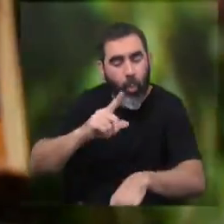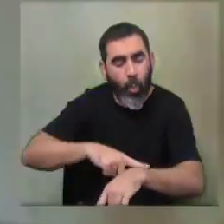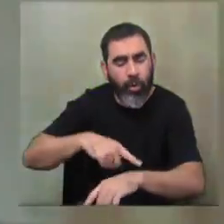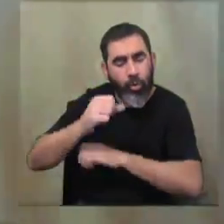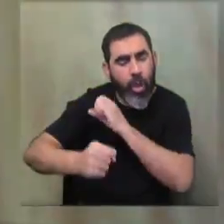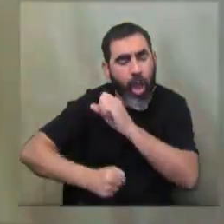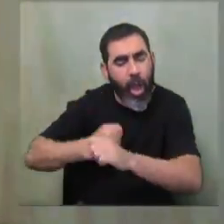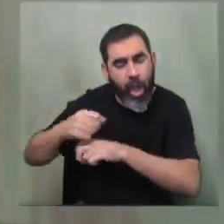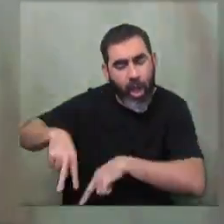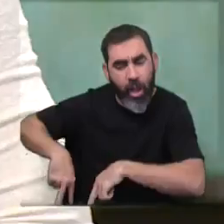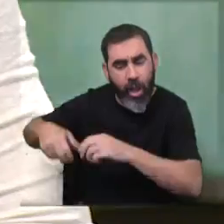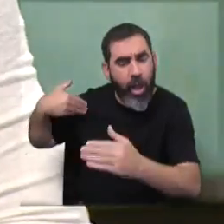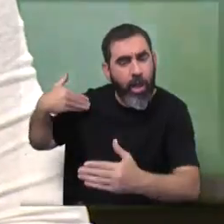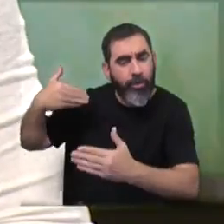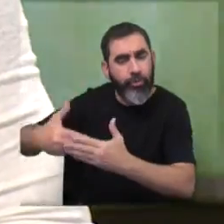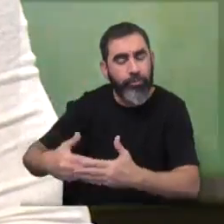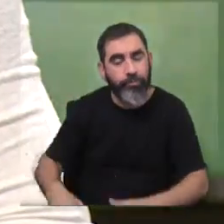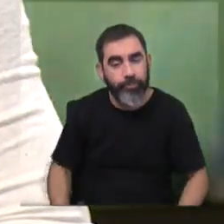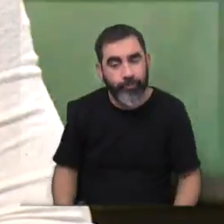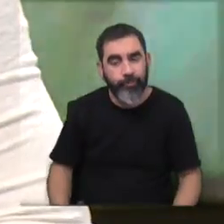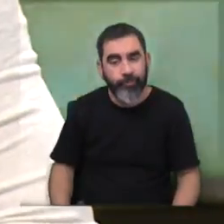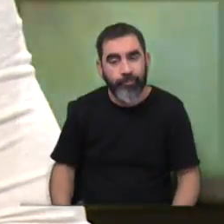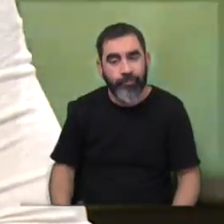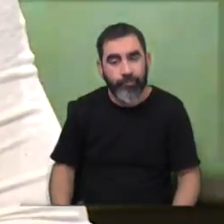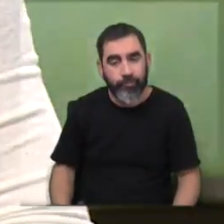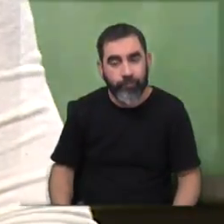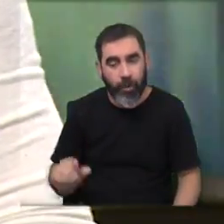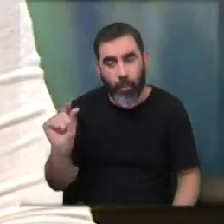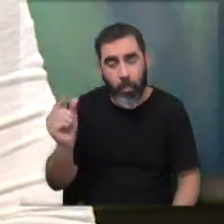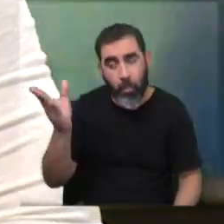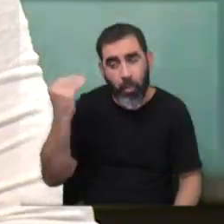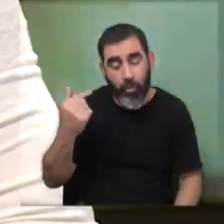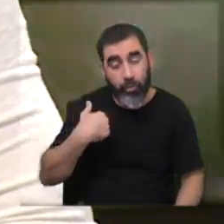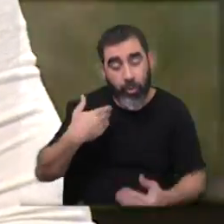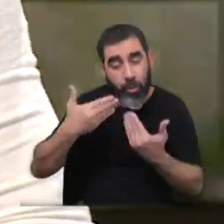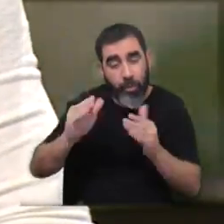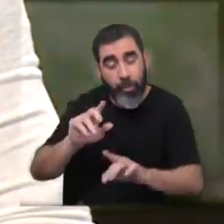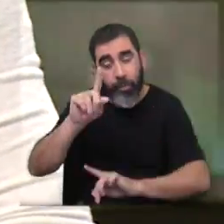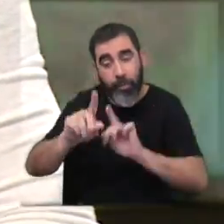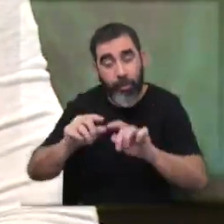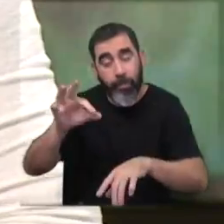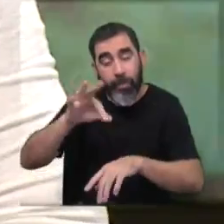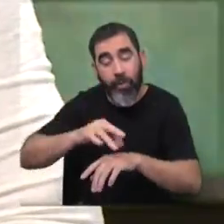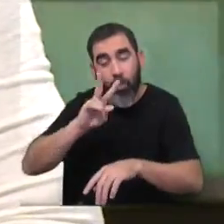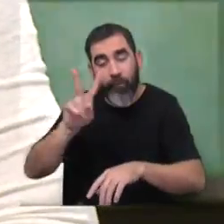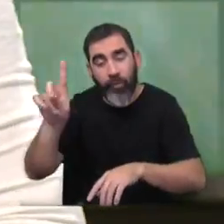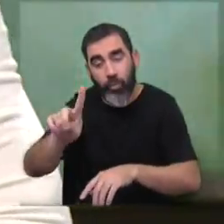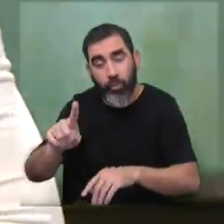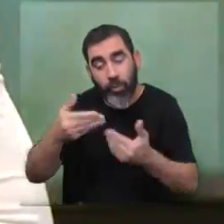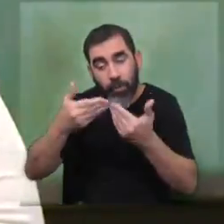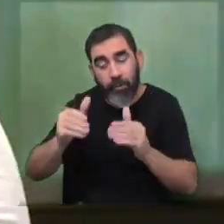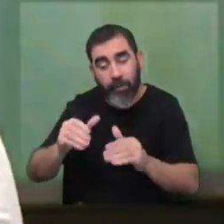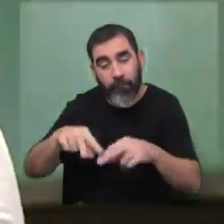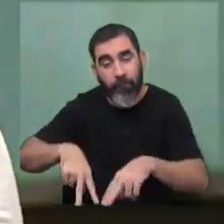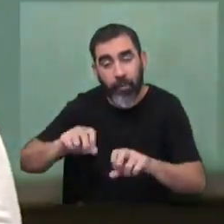hace que vienen trabajando con esta línea? Bueno, es una línea joven, porque en realidad yo empecé en Facultad Veterinaria en 2021 y empezamos con esta línea de